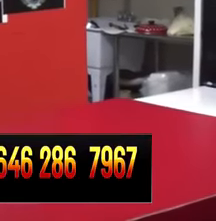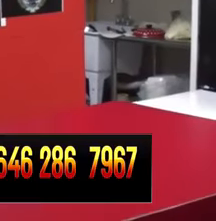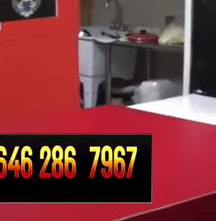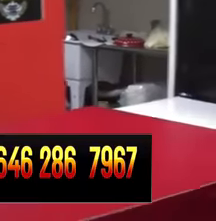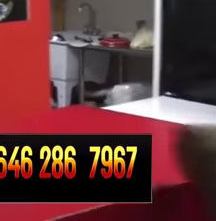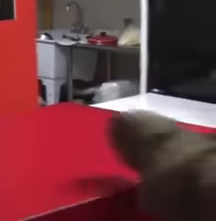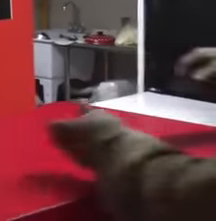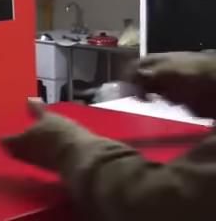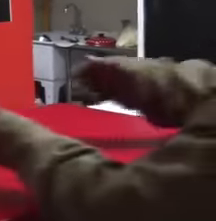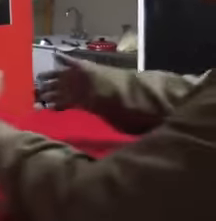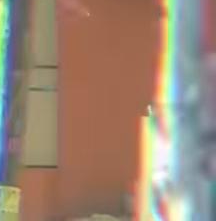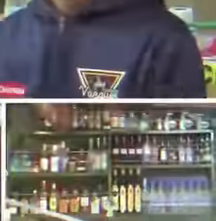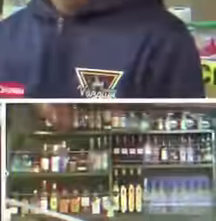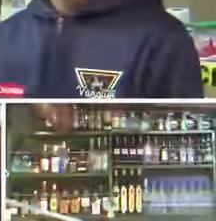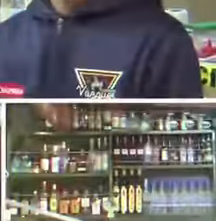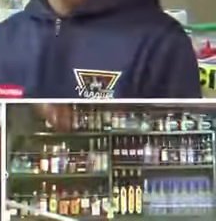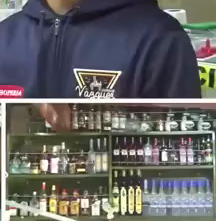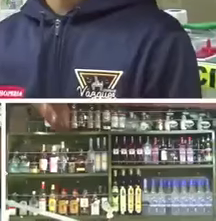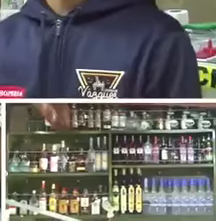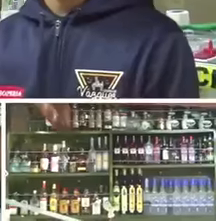646-286-7967. Ian's Wings Pizza.